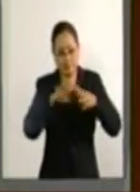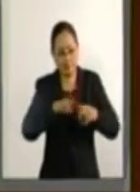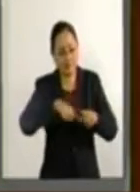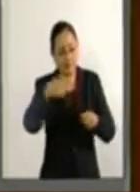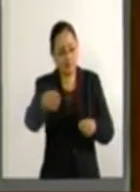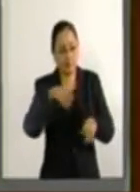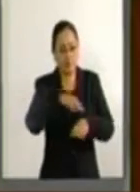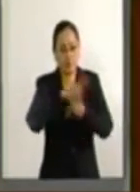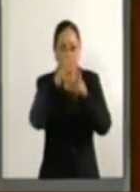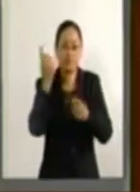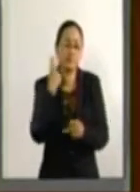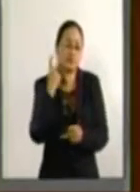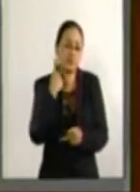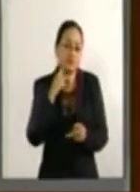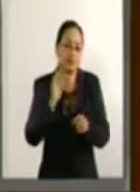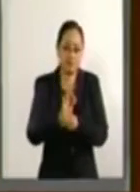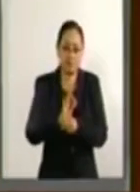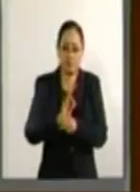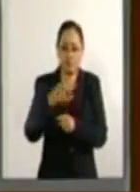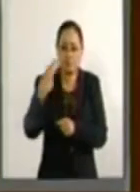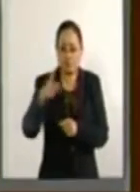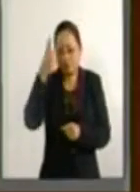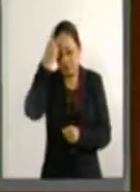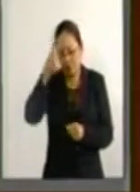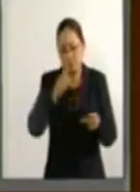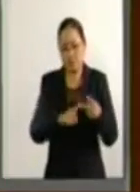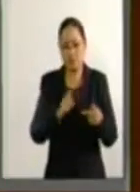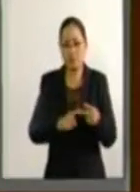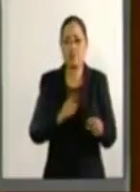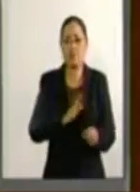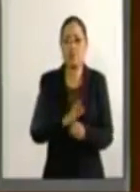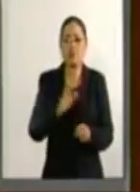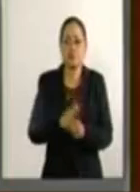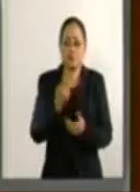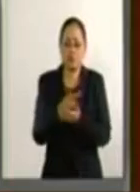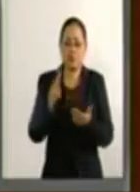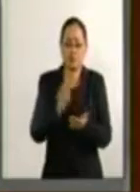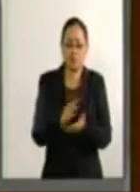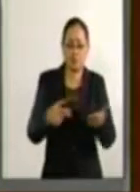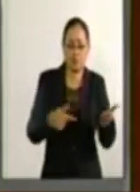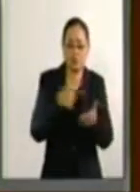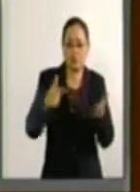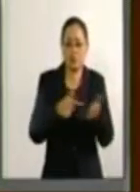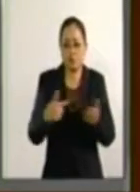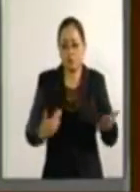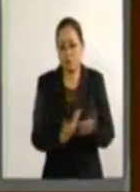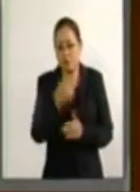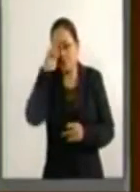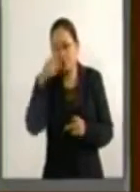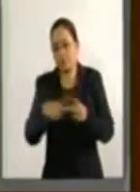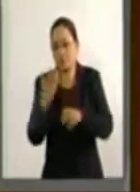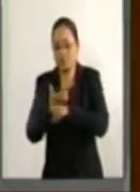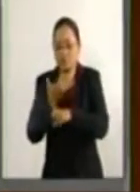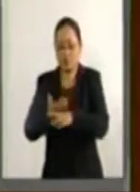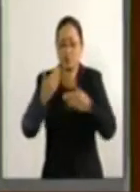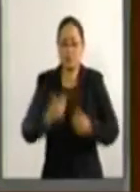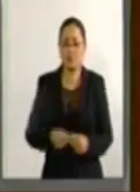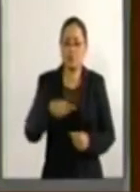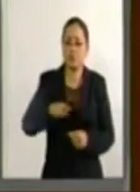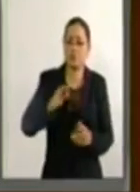en términos políticos, de protección a su patrimonio y en la promoción de la doble nacionalidad. Asegurará que la